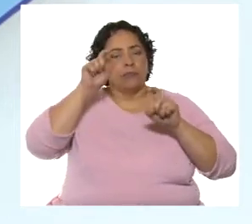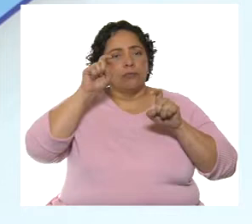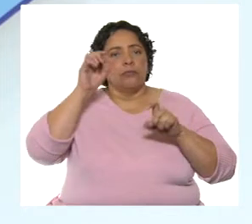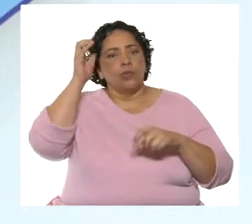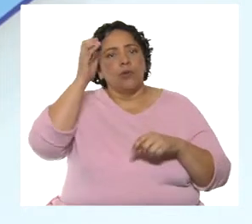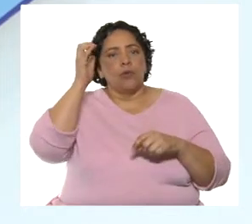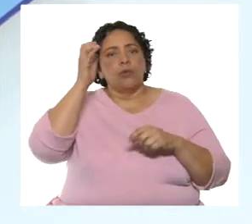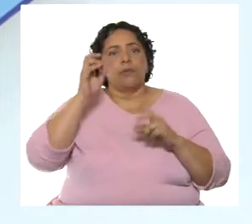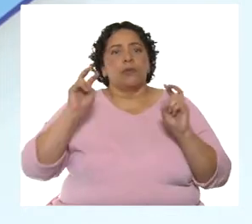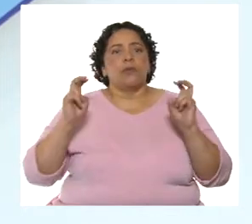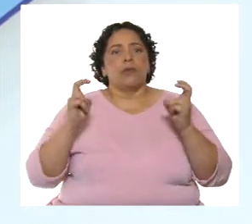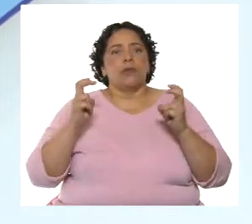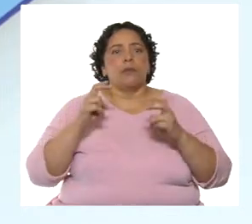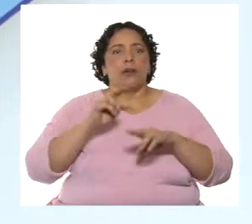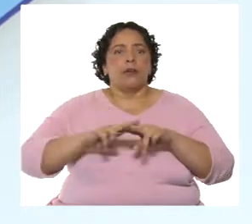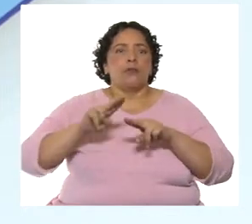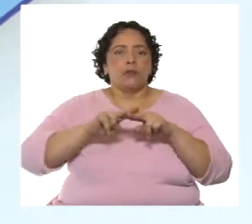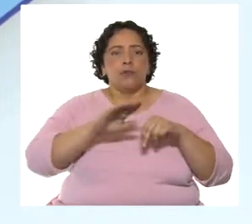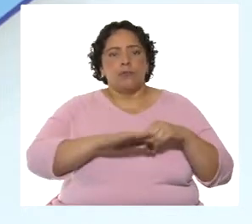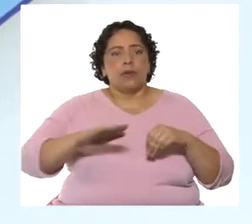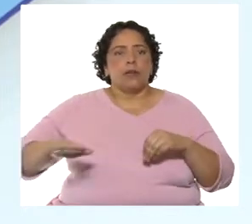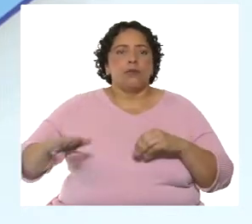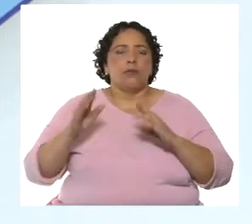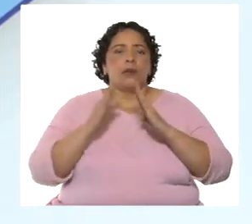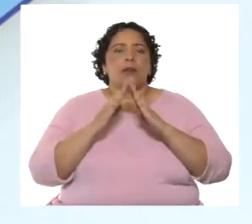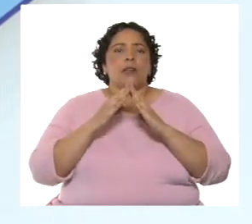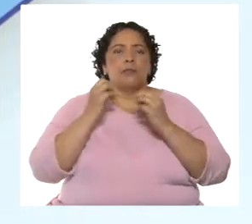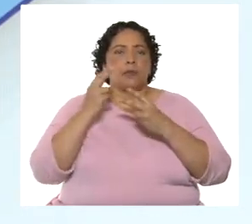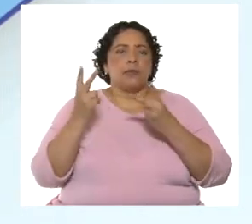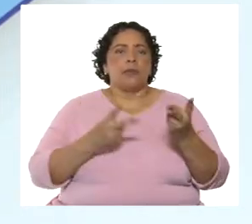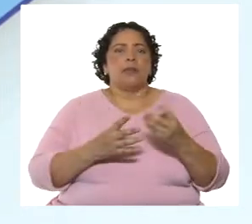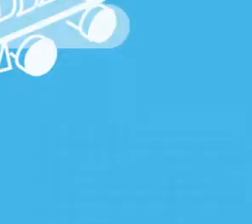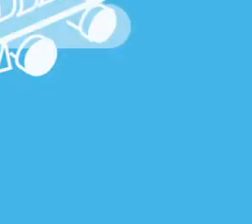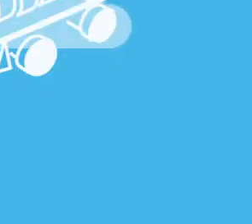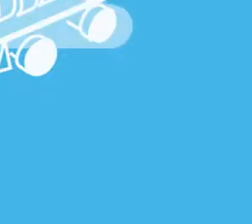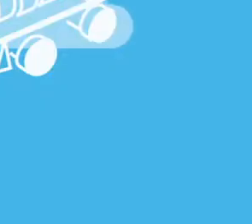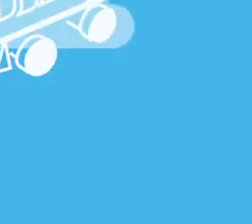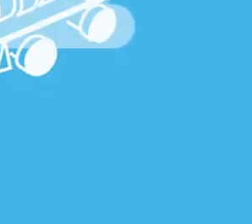su conocimiento sobre este tema para los más pequeñitos de la casa. ¡Bienvenida!